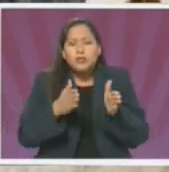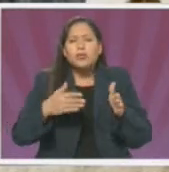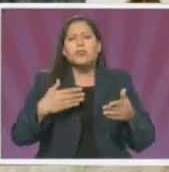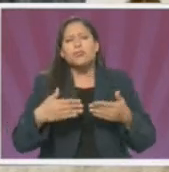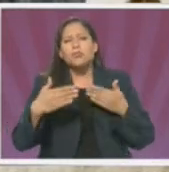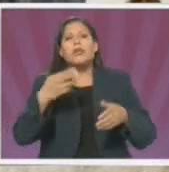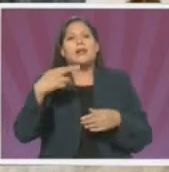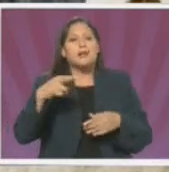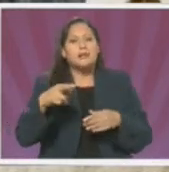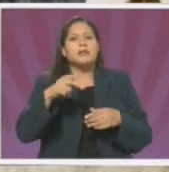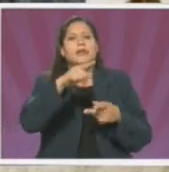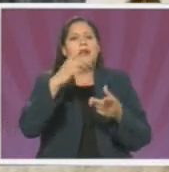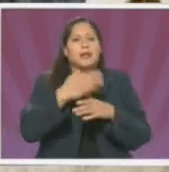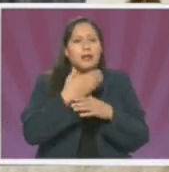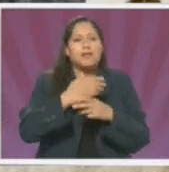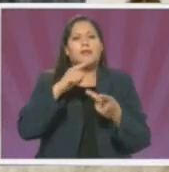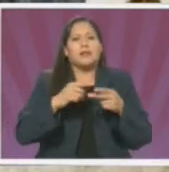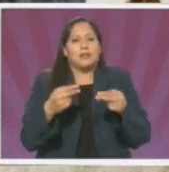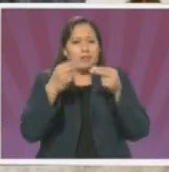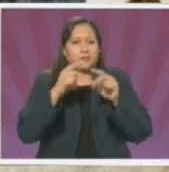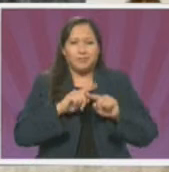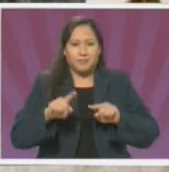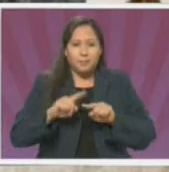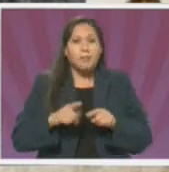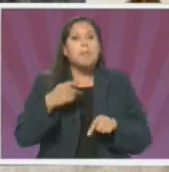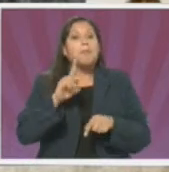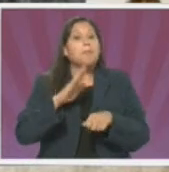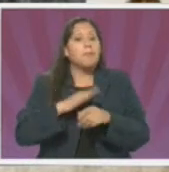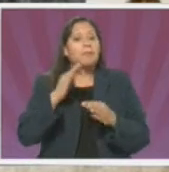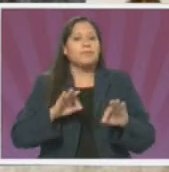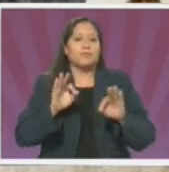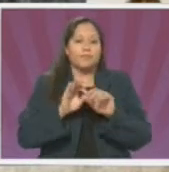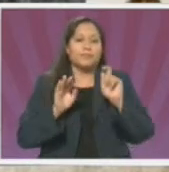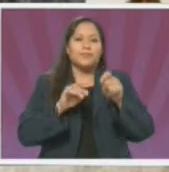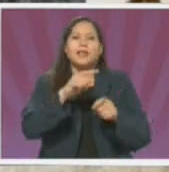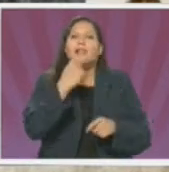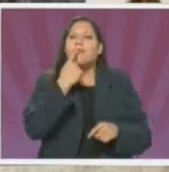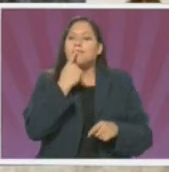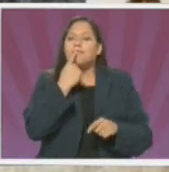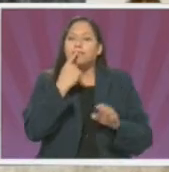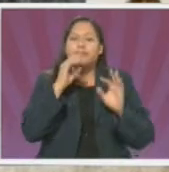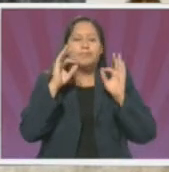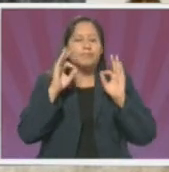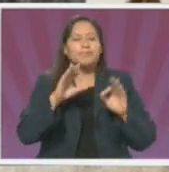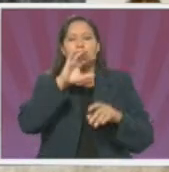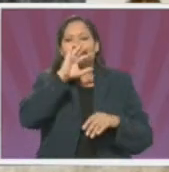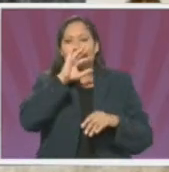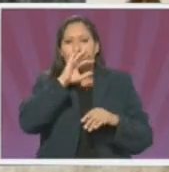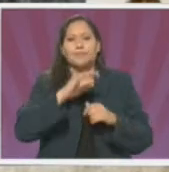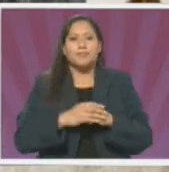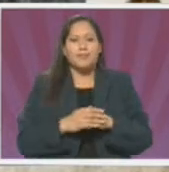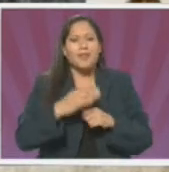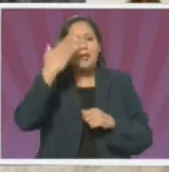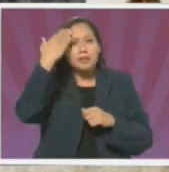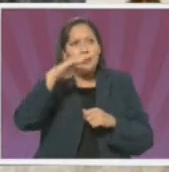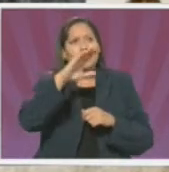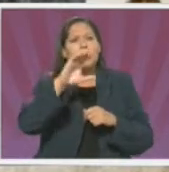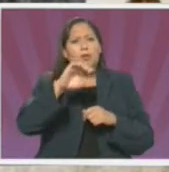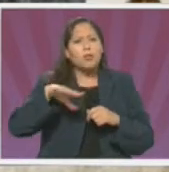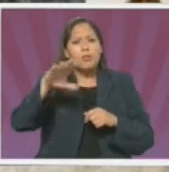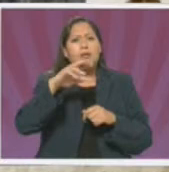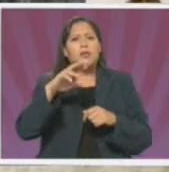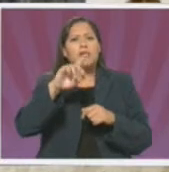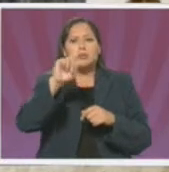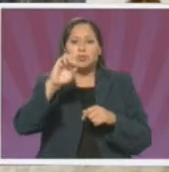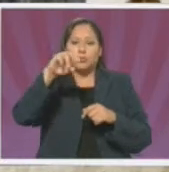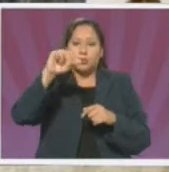tienen restaurantes, tienen cafés, tienen comercios, pero más importante aún, tienen un sabor increíble, ¿no? ¿Sabes por qué se llama colonia rosa?